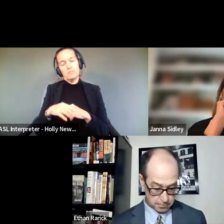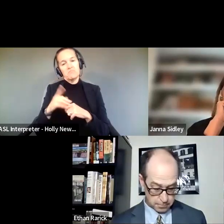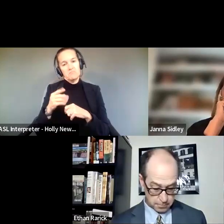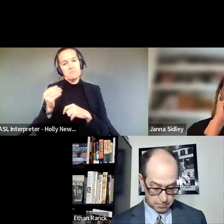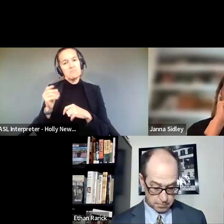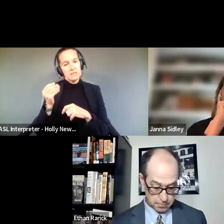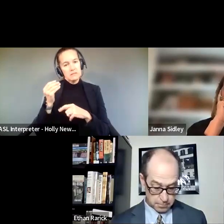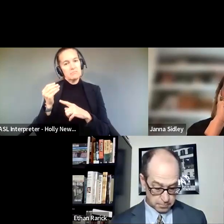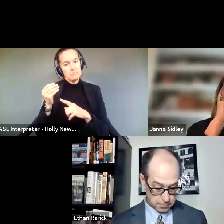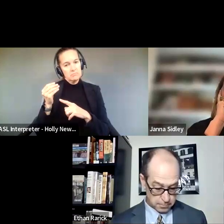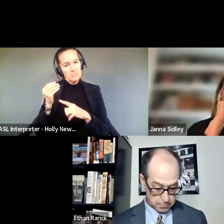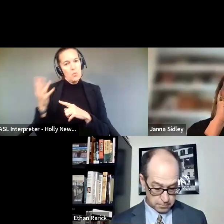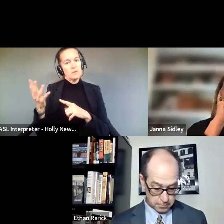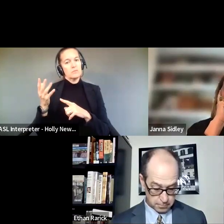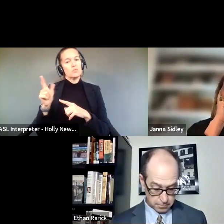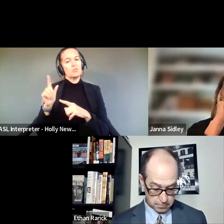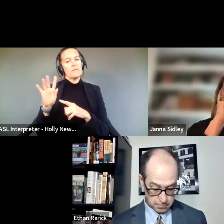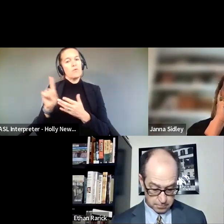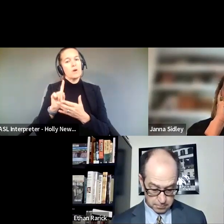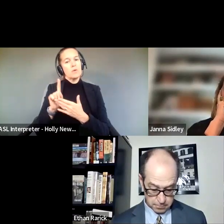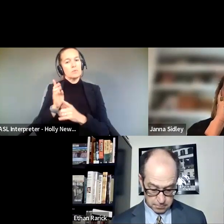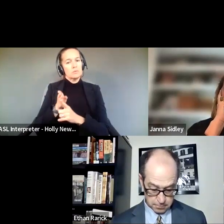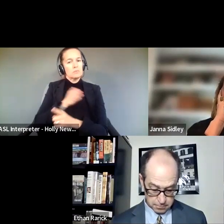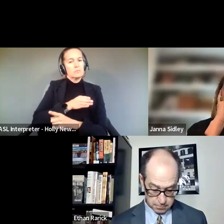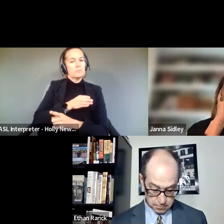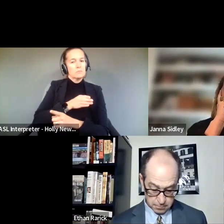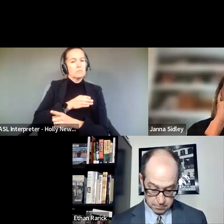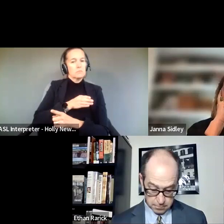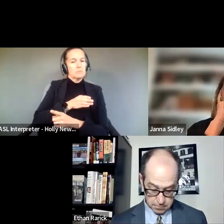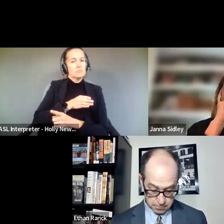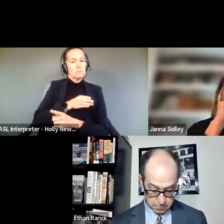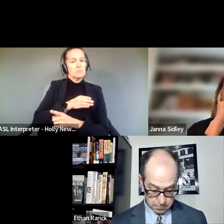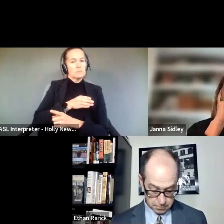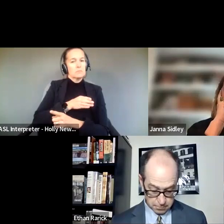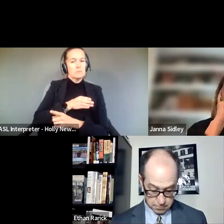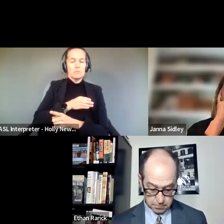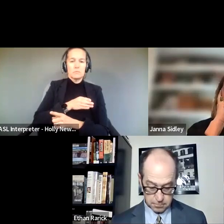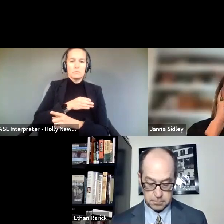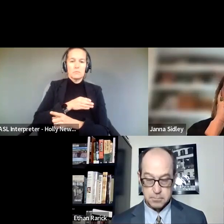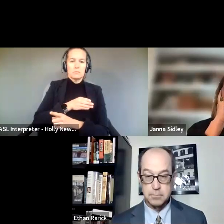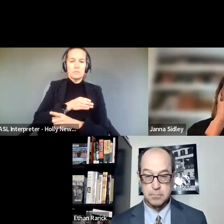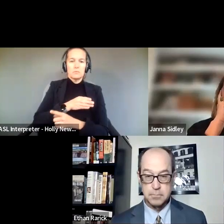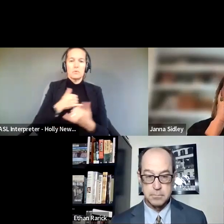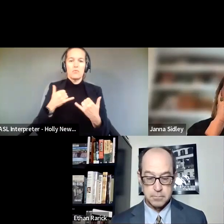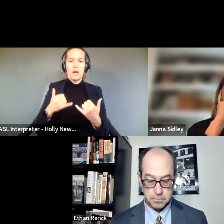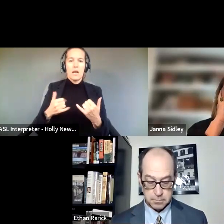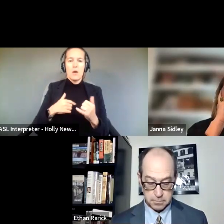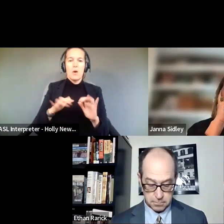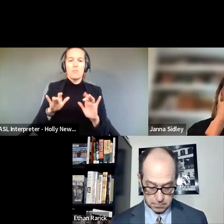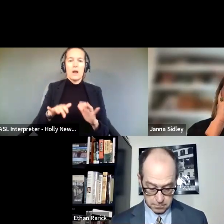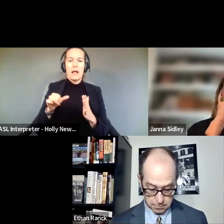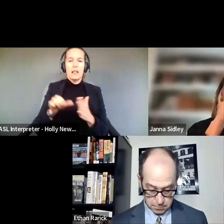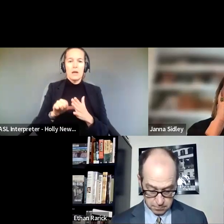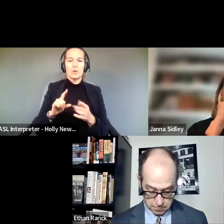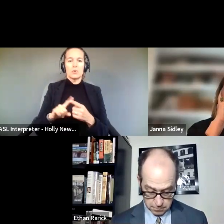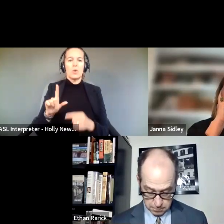Estoy escribiendo una carta para Little Hoover Commission. La voy a enviar.